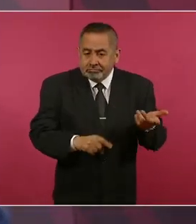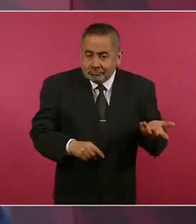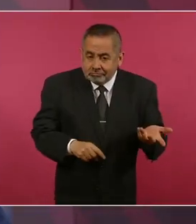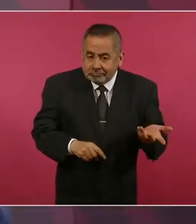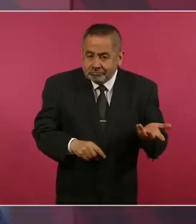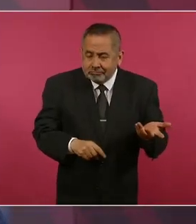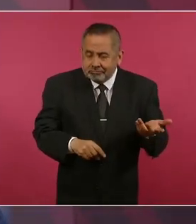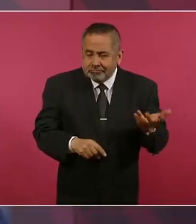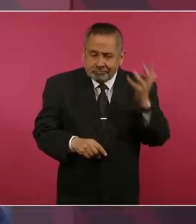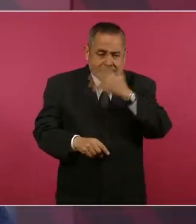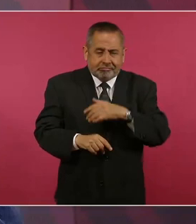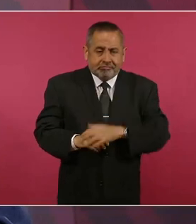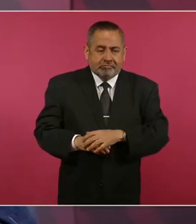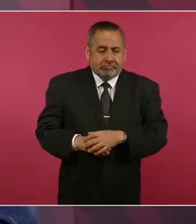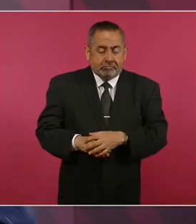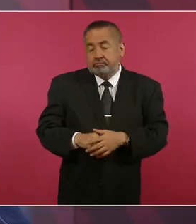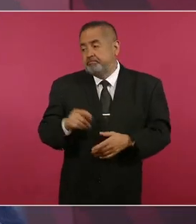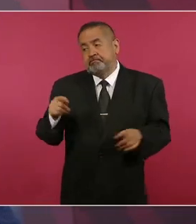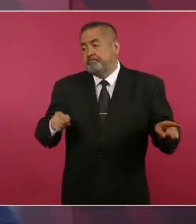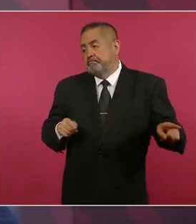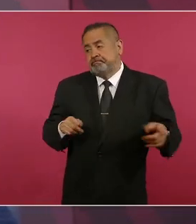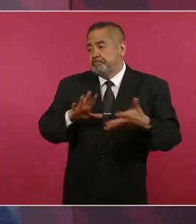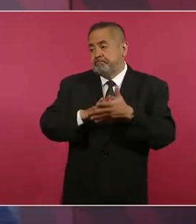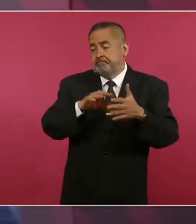el argumento de que fueron torturados,